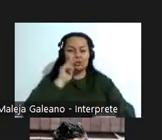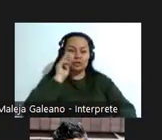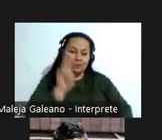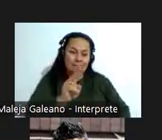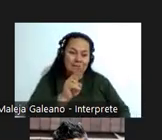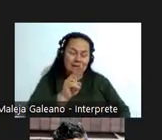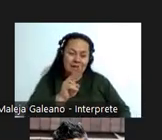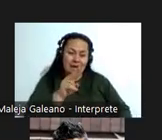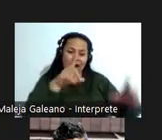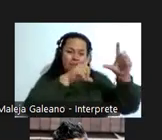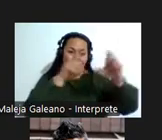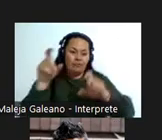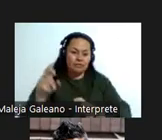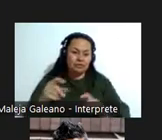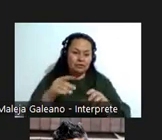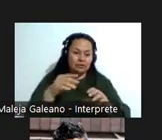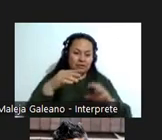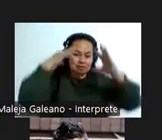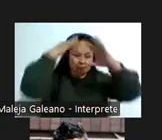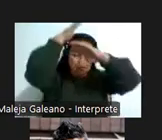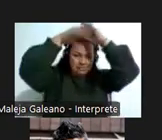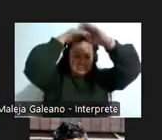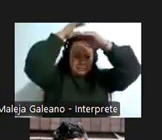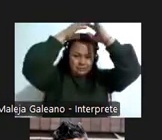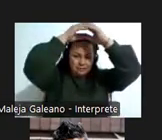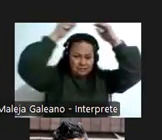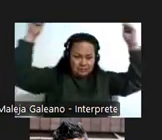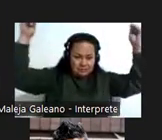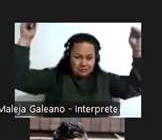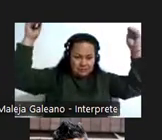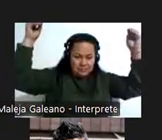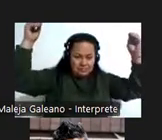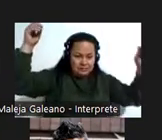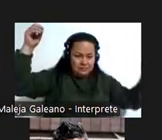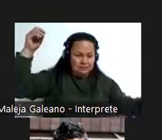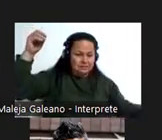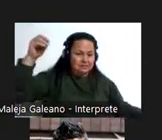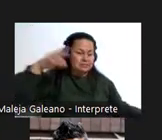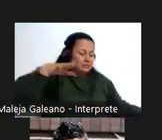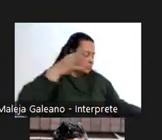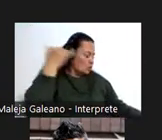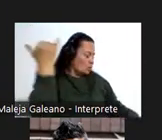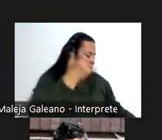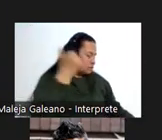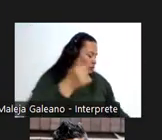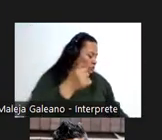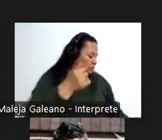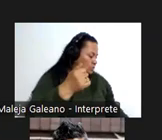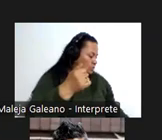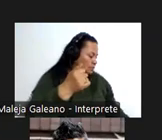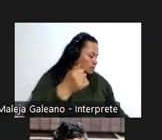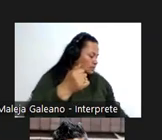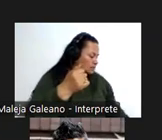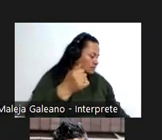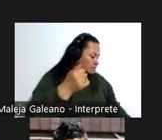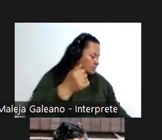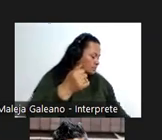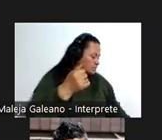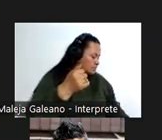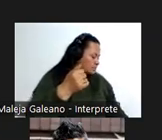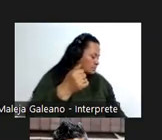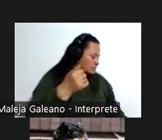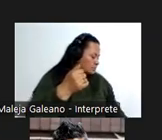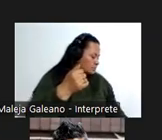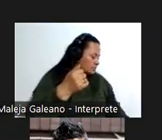imagen del cielo, estoy hablando de una imagen como azul clarita, que pareciera que hubiese mucha luz, las